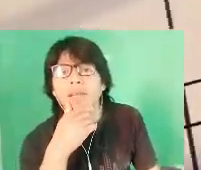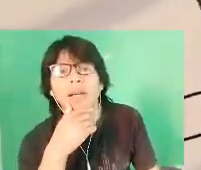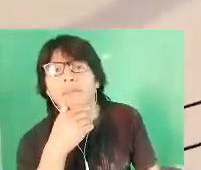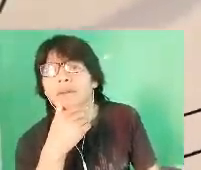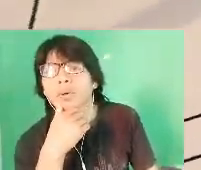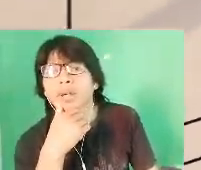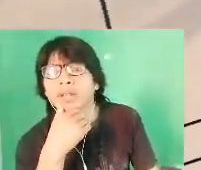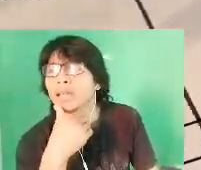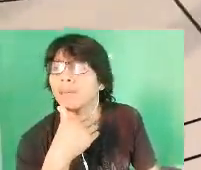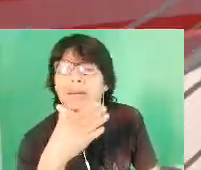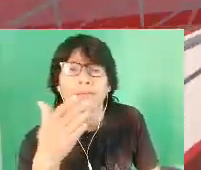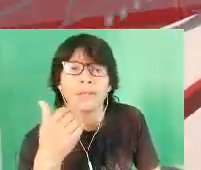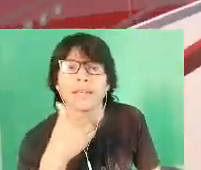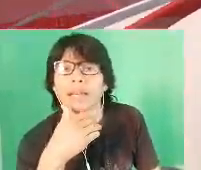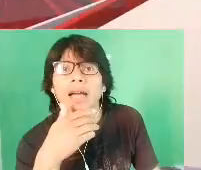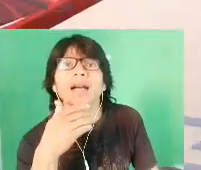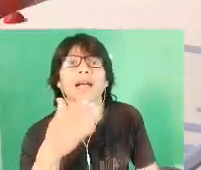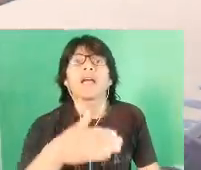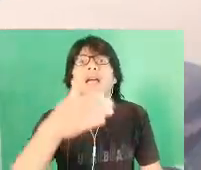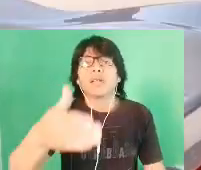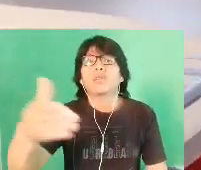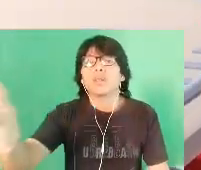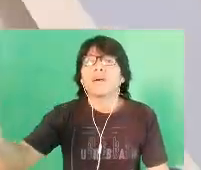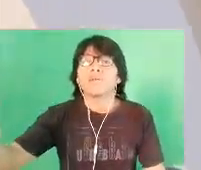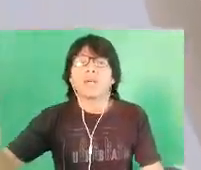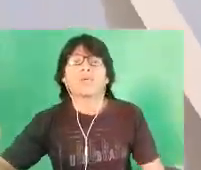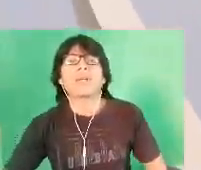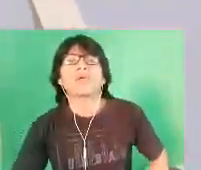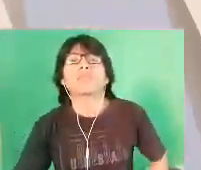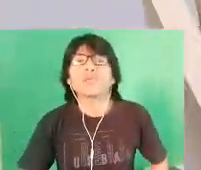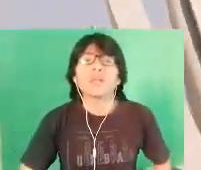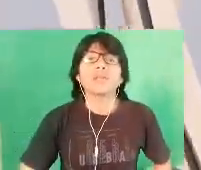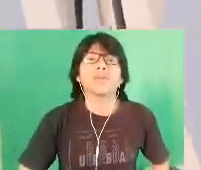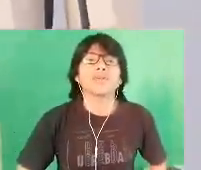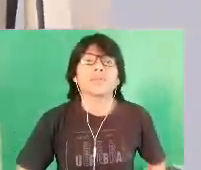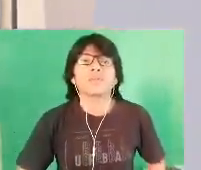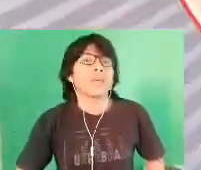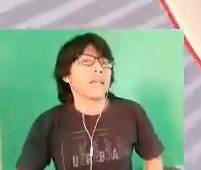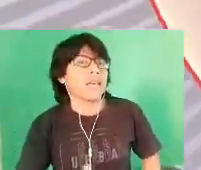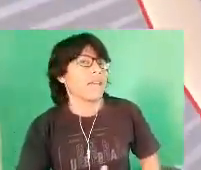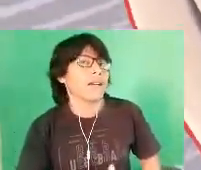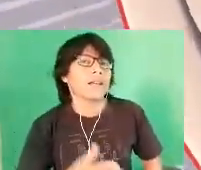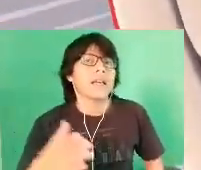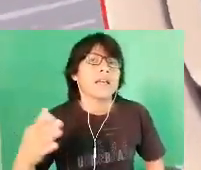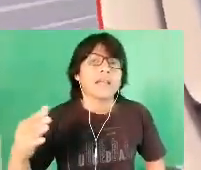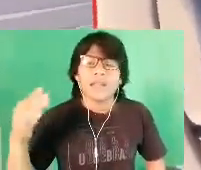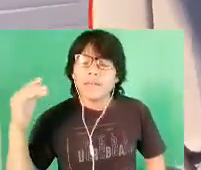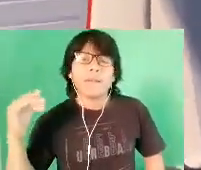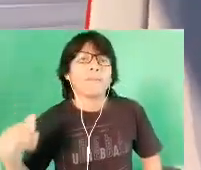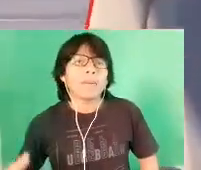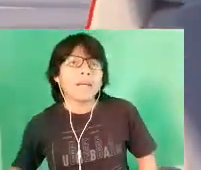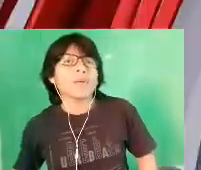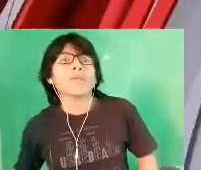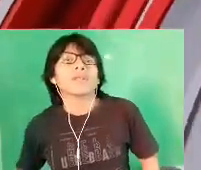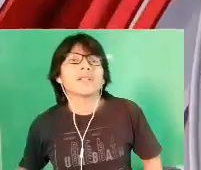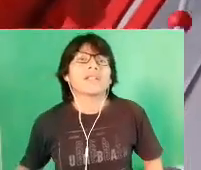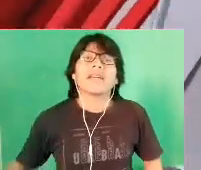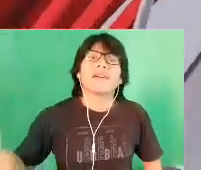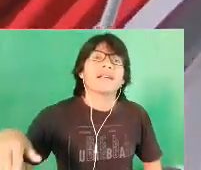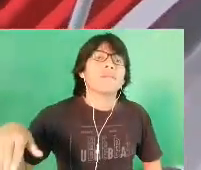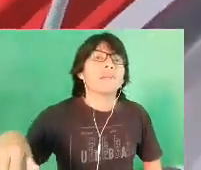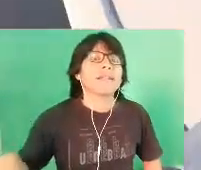hacer represores que se manifiesten, que hagan. Eso sí, vamos a cuidar los monumentos. Porque llevan